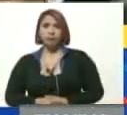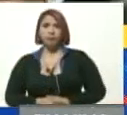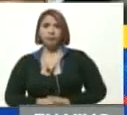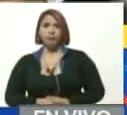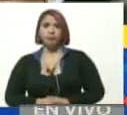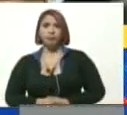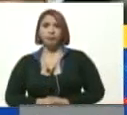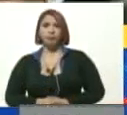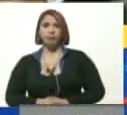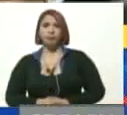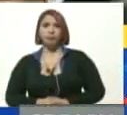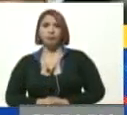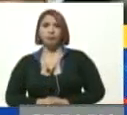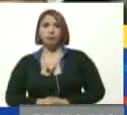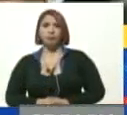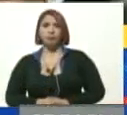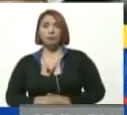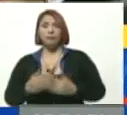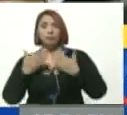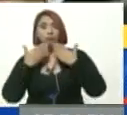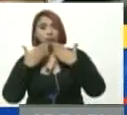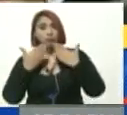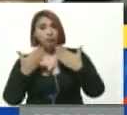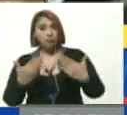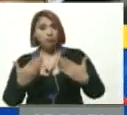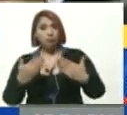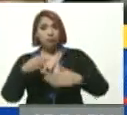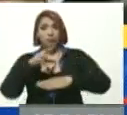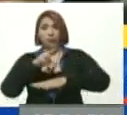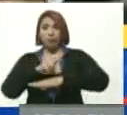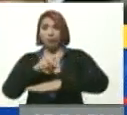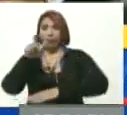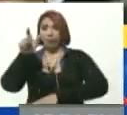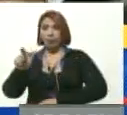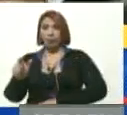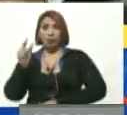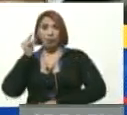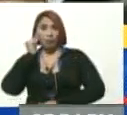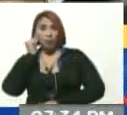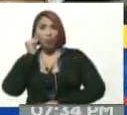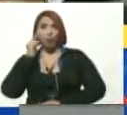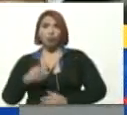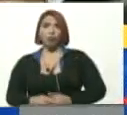Además, agradezco mucho a la doctora Laila Tajeldine, que está a tu lado,